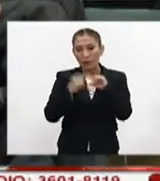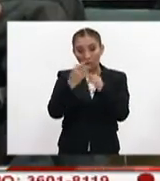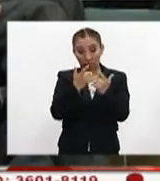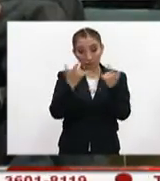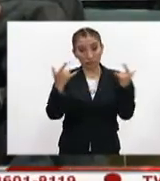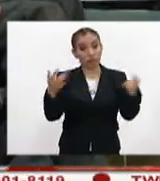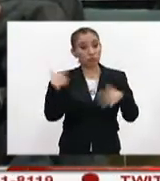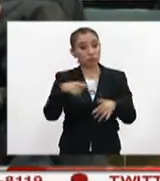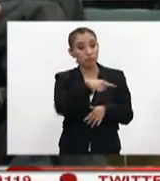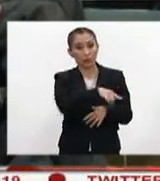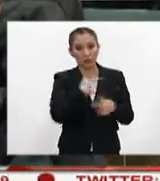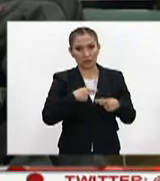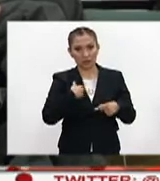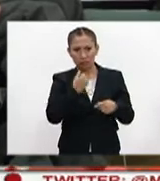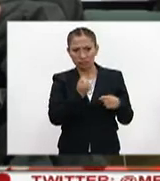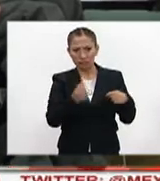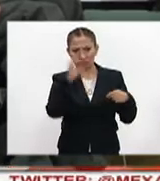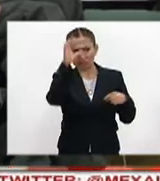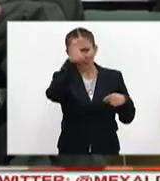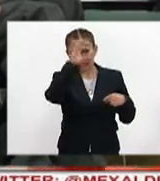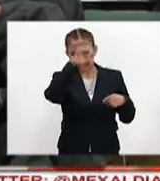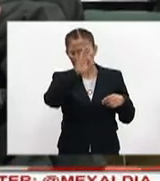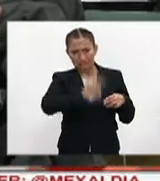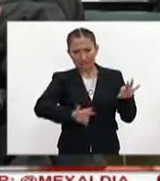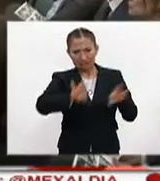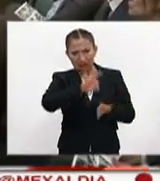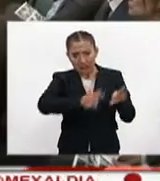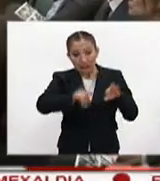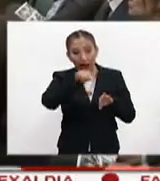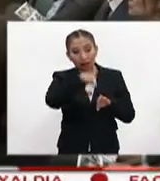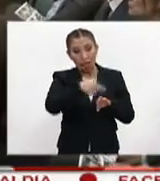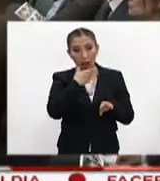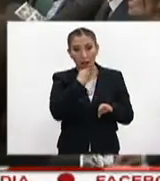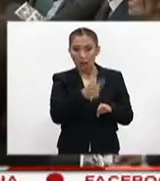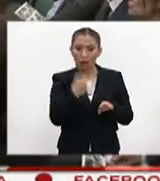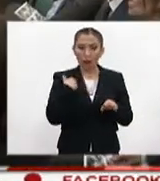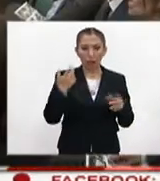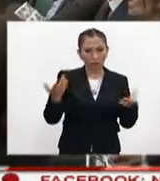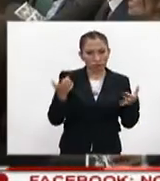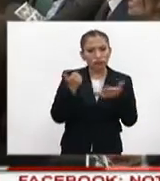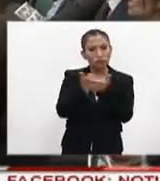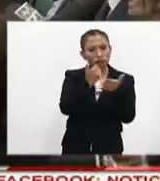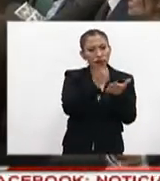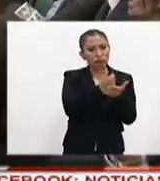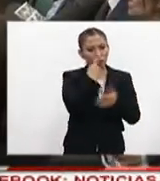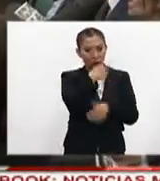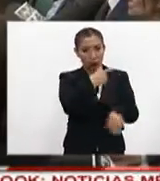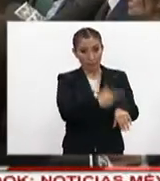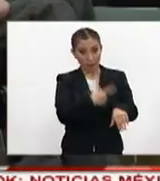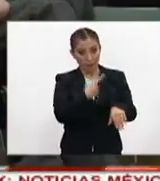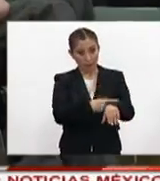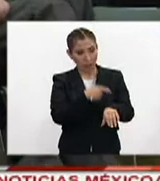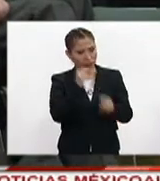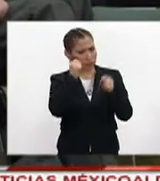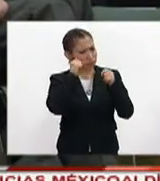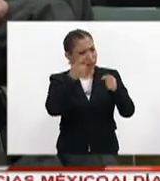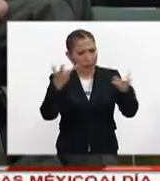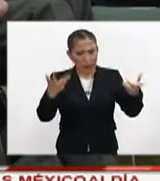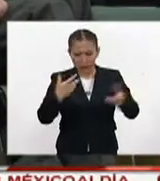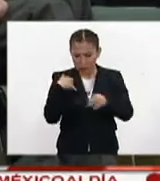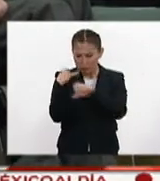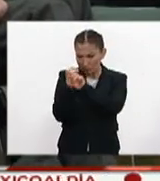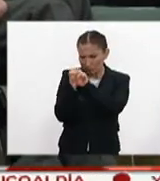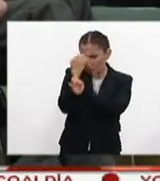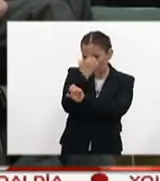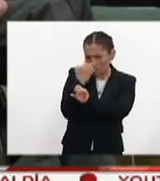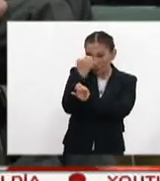los físicos y tuvo un gran impacto, además de haberse convertido en una figura mediática, pues debido a que con su enfermedad aún así logró hacer todo lo que pudo